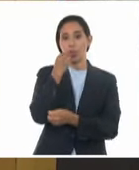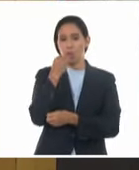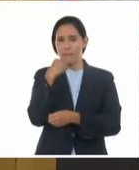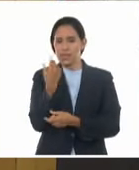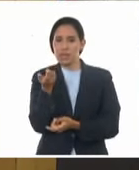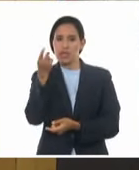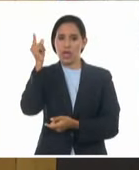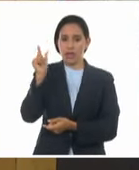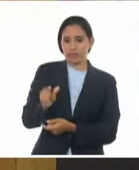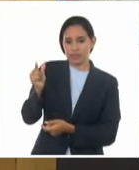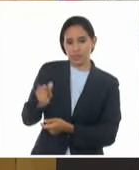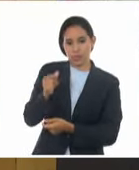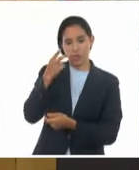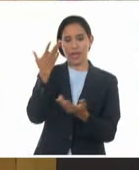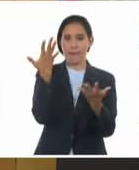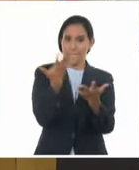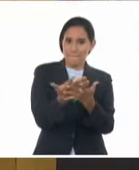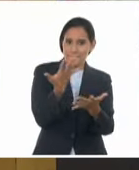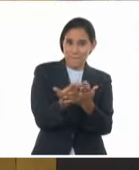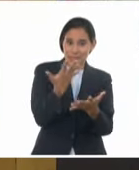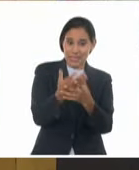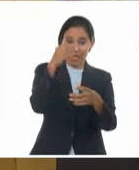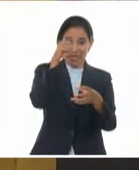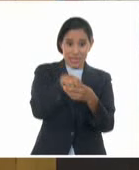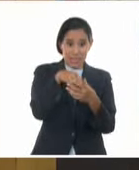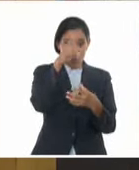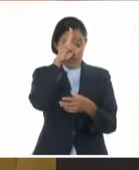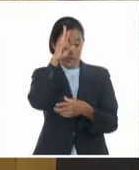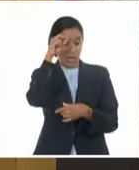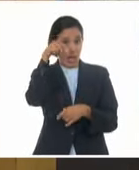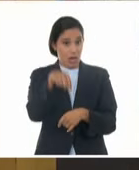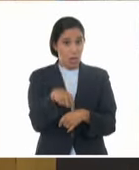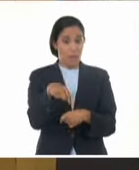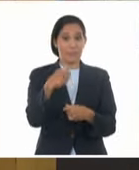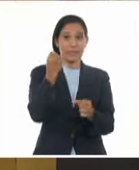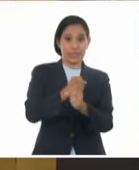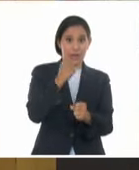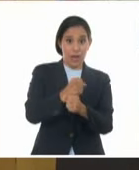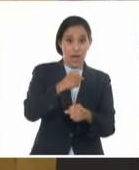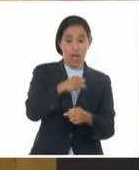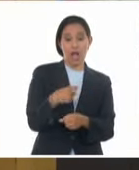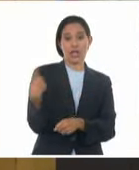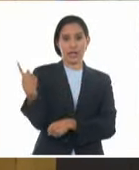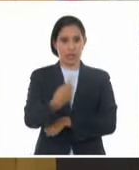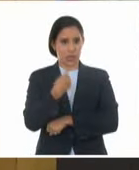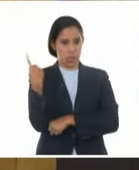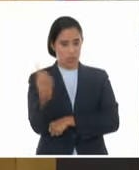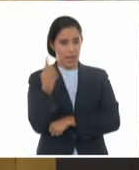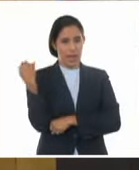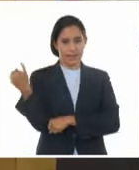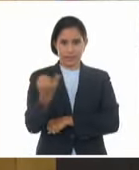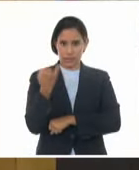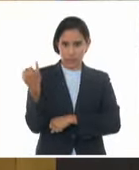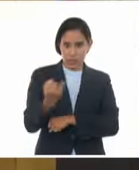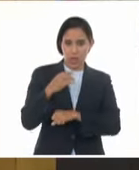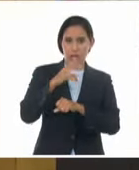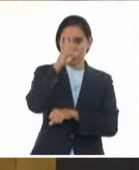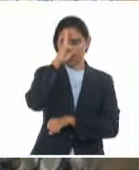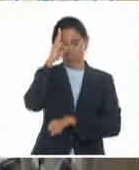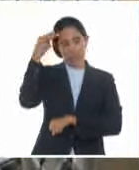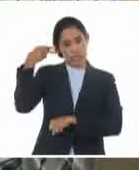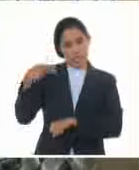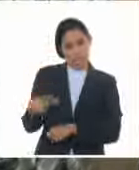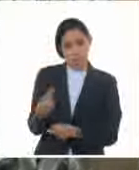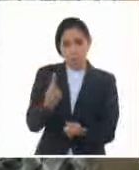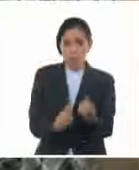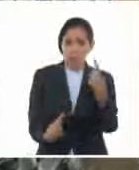sus instituciones para trabajar local, nacional y globalmente por una salud óptima